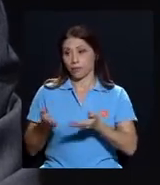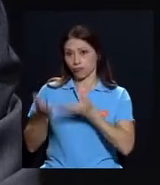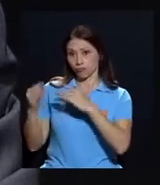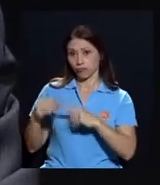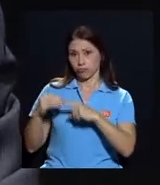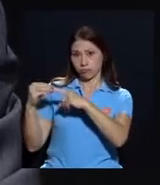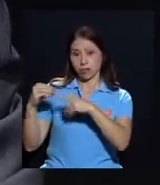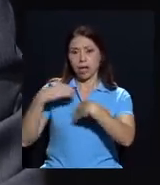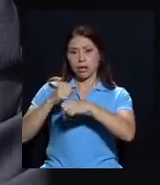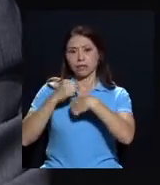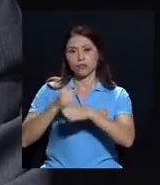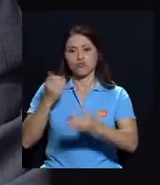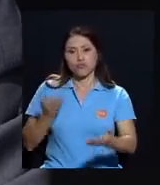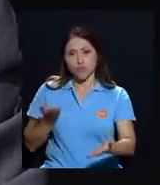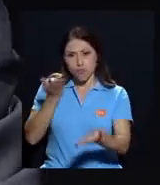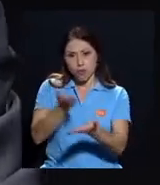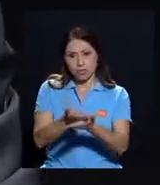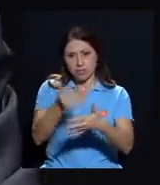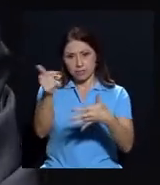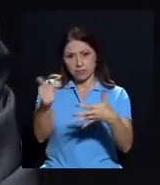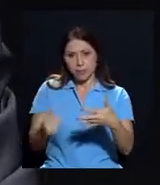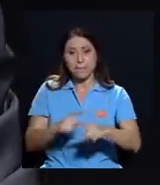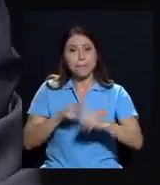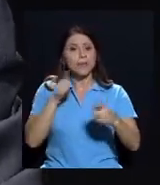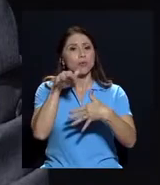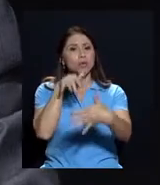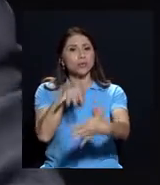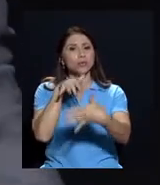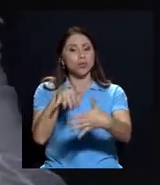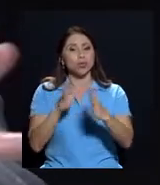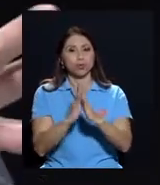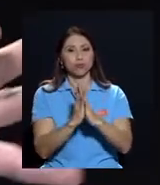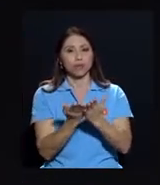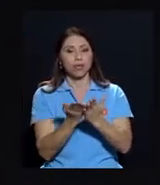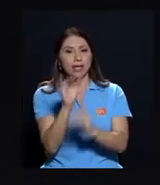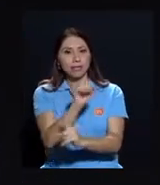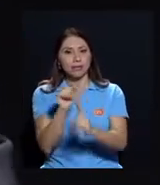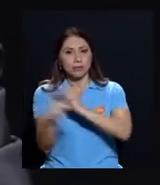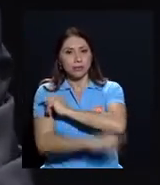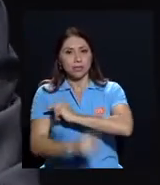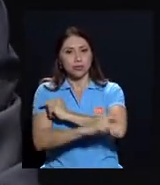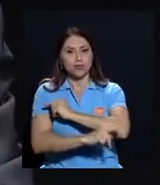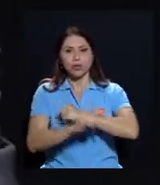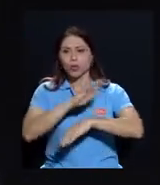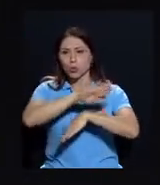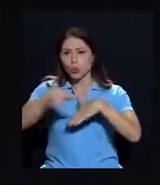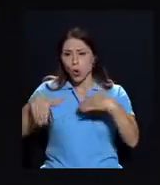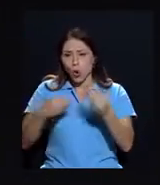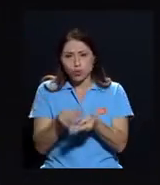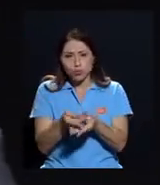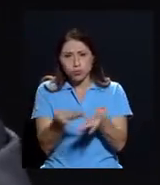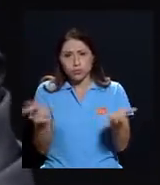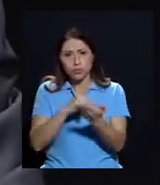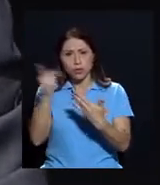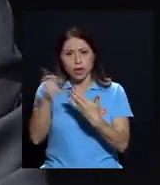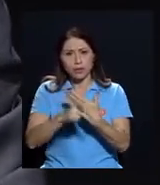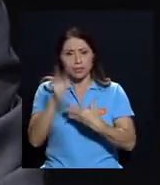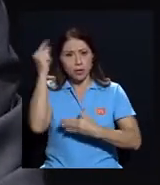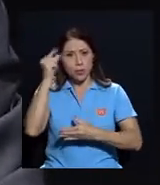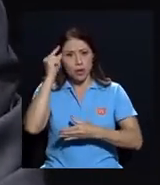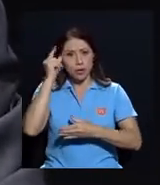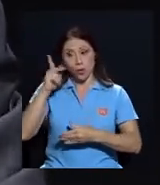hecho propuestas pero un estudio del estado de la nación sobre todos los programas de gobierno y el del para que está incluido